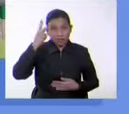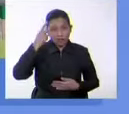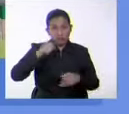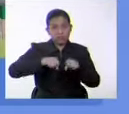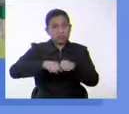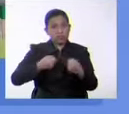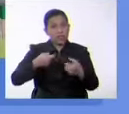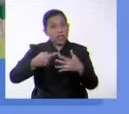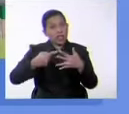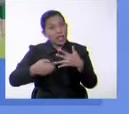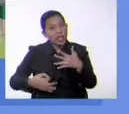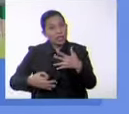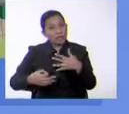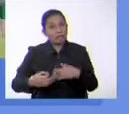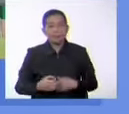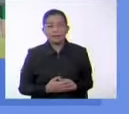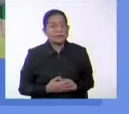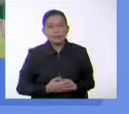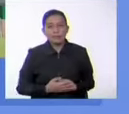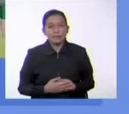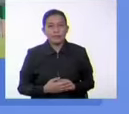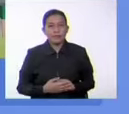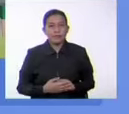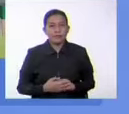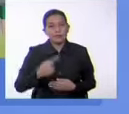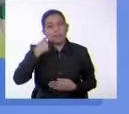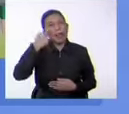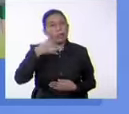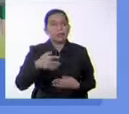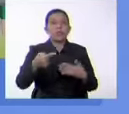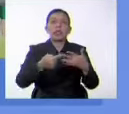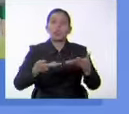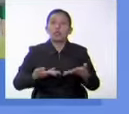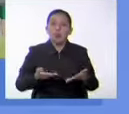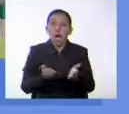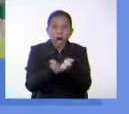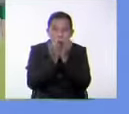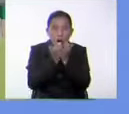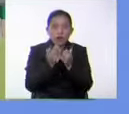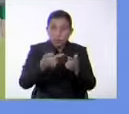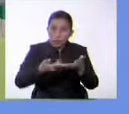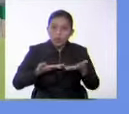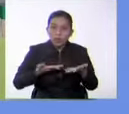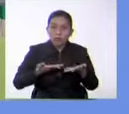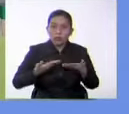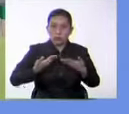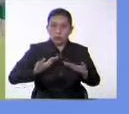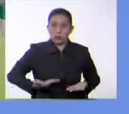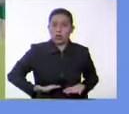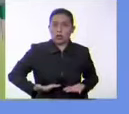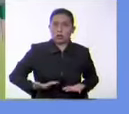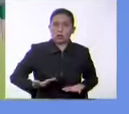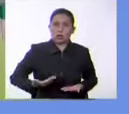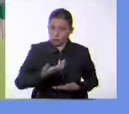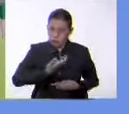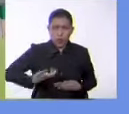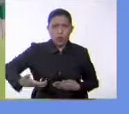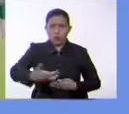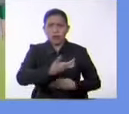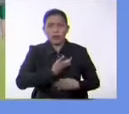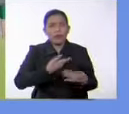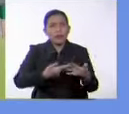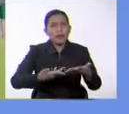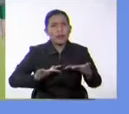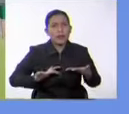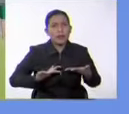ley. Así podemos ver que el derecho al agua, un derecho humano innegable, no siempre está garantizado,